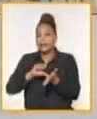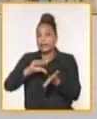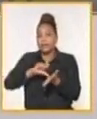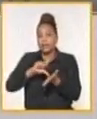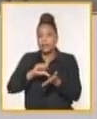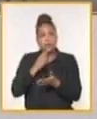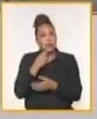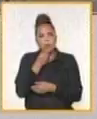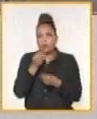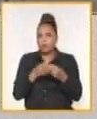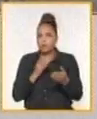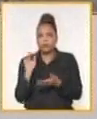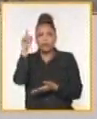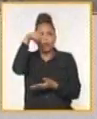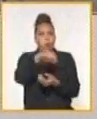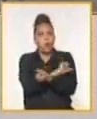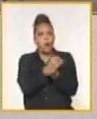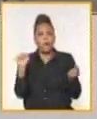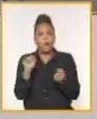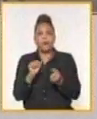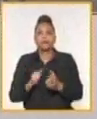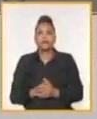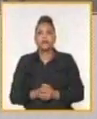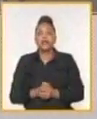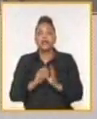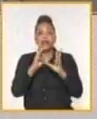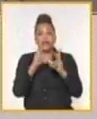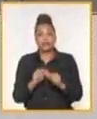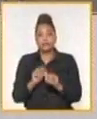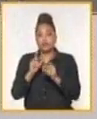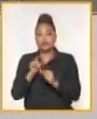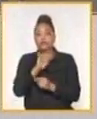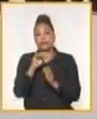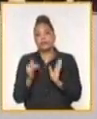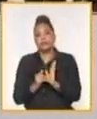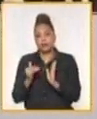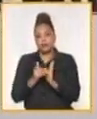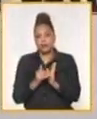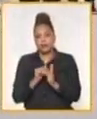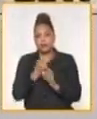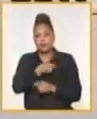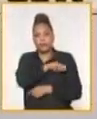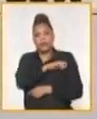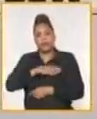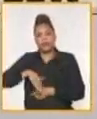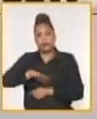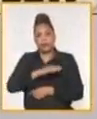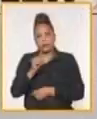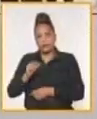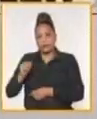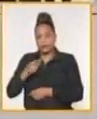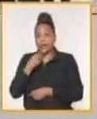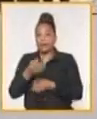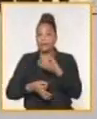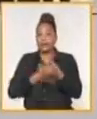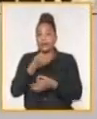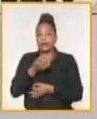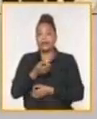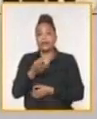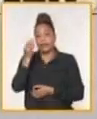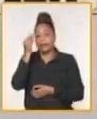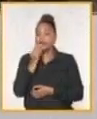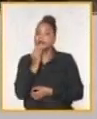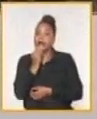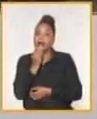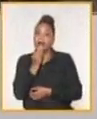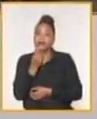Ellos hablan, el último censo dijeron que tenían 9 millones. Eso dicen los israelíes. De cualquier manera, si son 9 o si